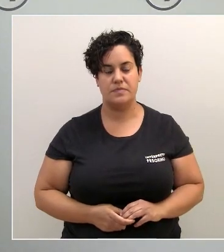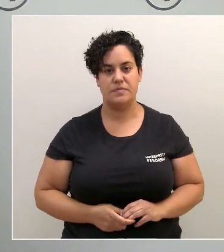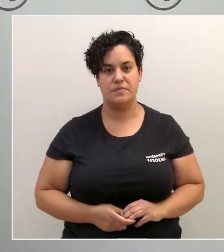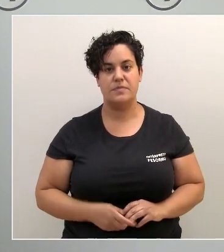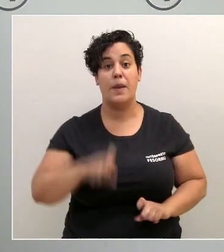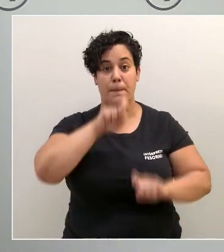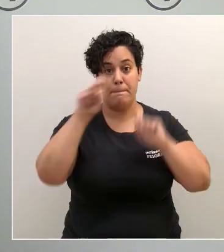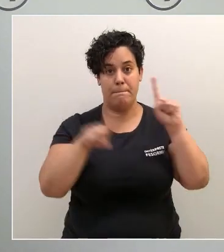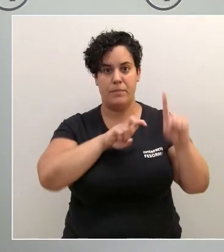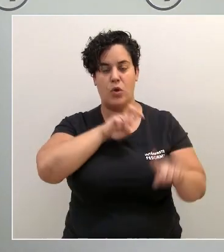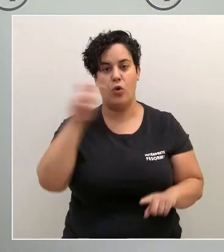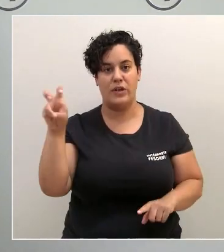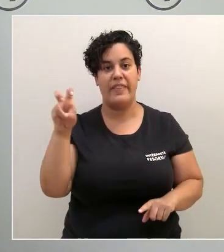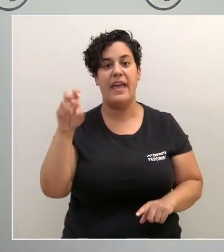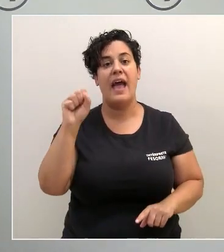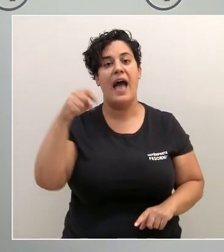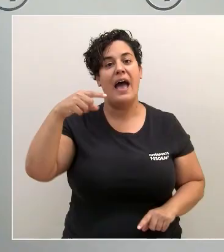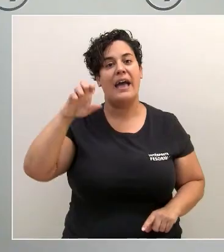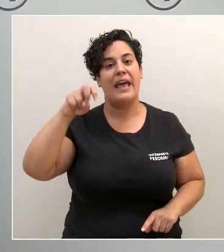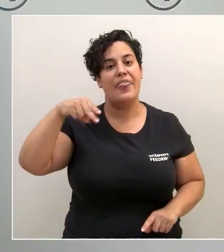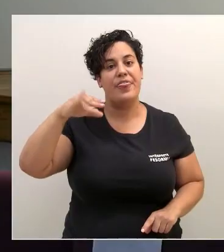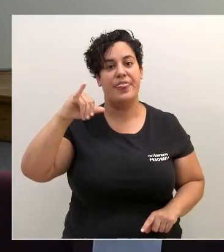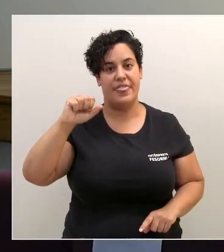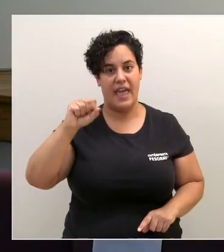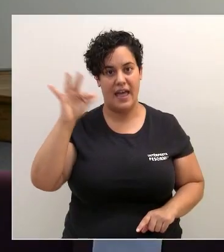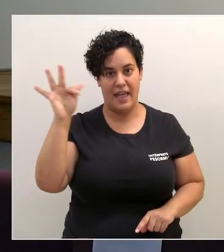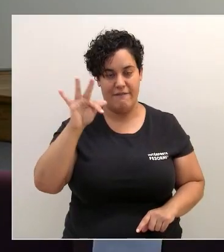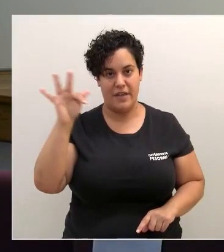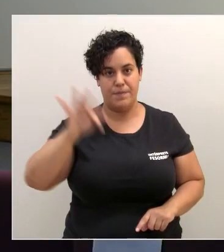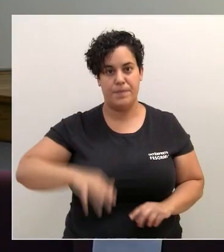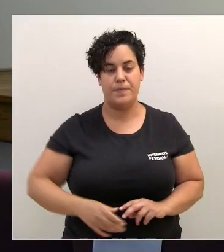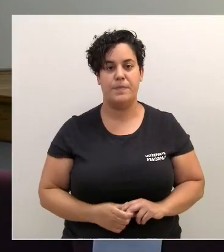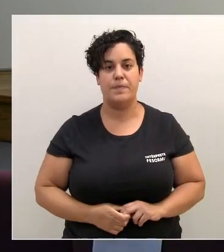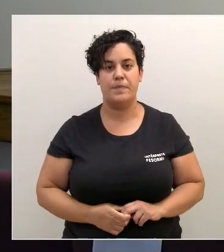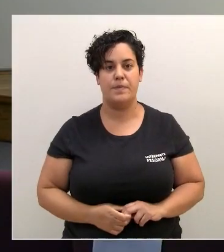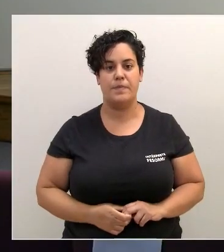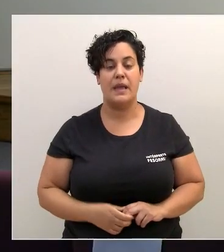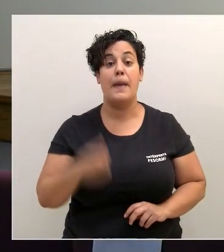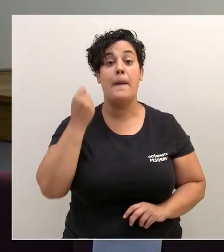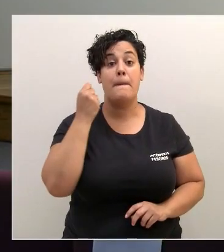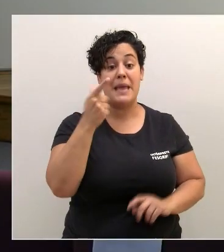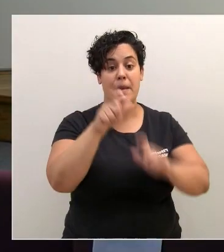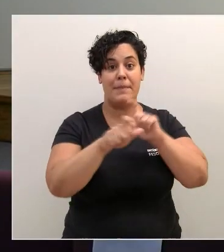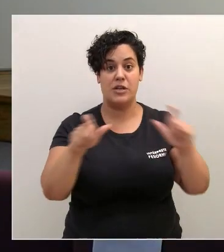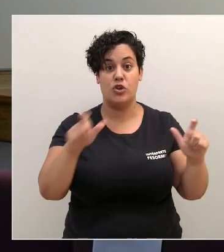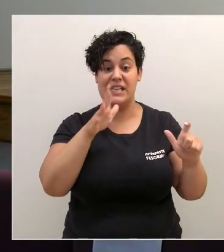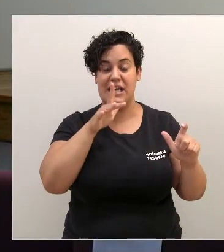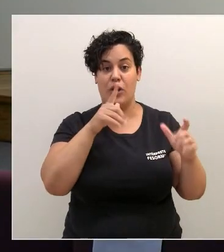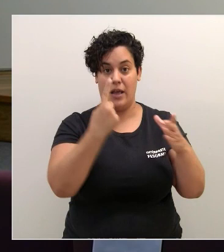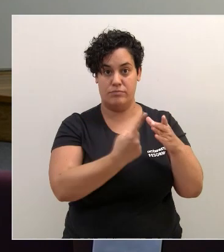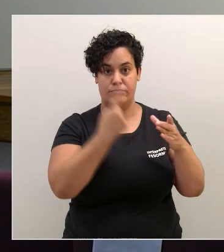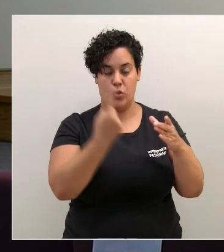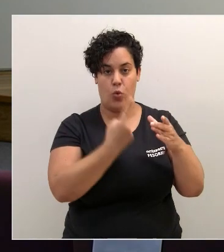Tenemos otra pregunta de la agencia EFE que dice lo siguiente. Las 1.000 personas que están en cuarentena, ¿es posible